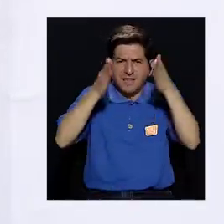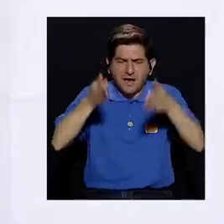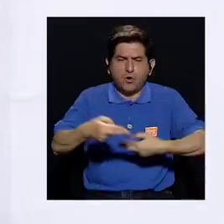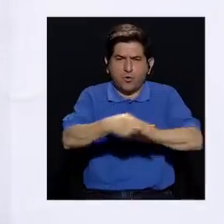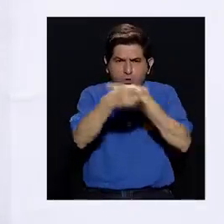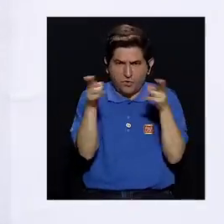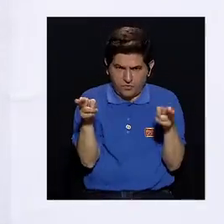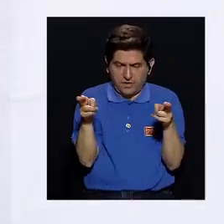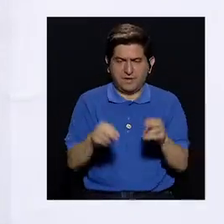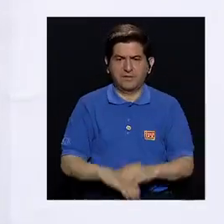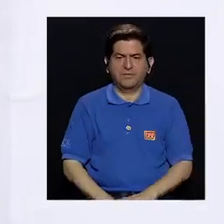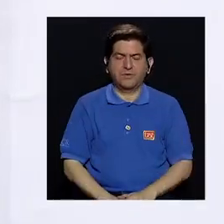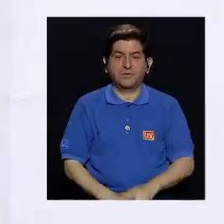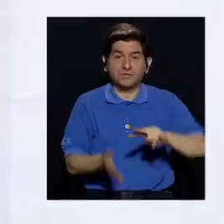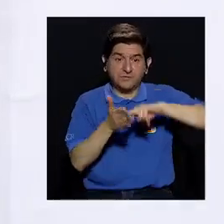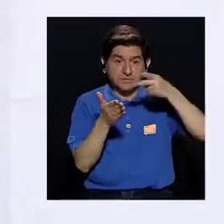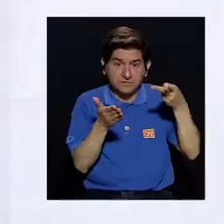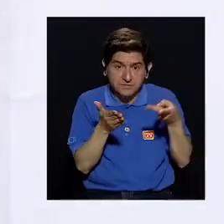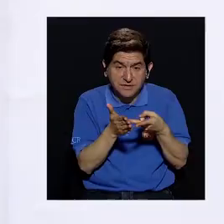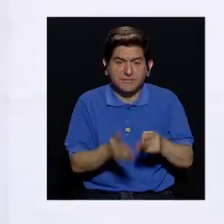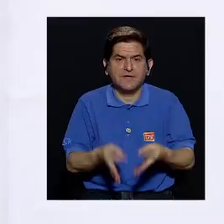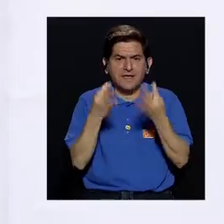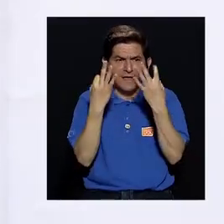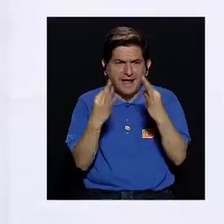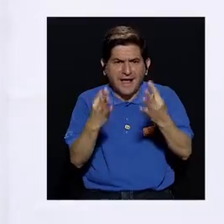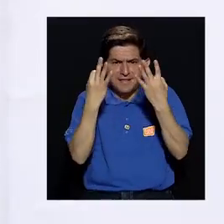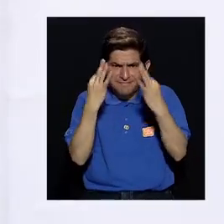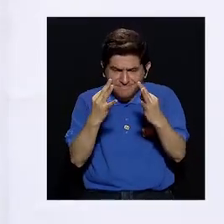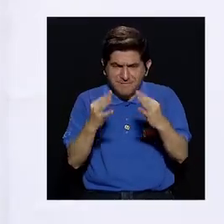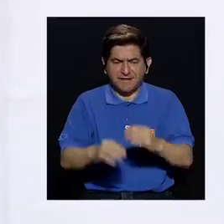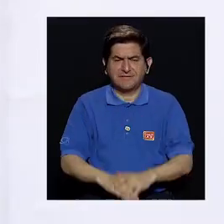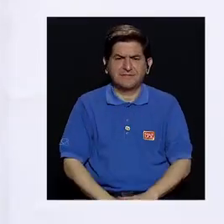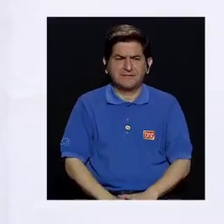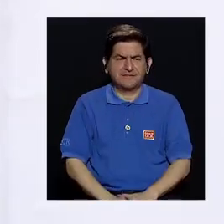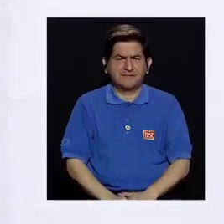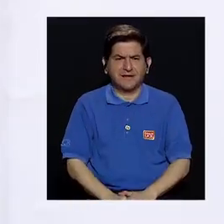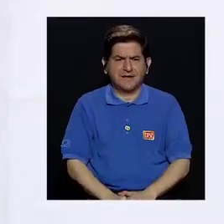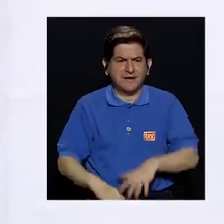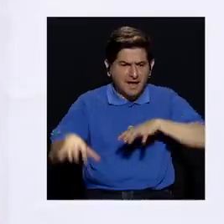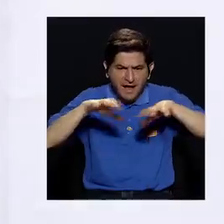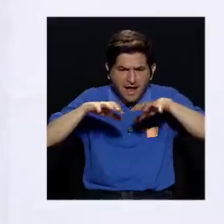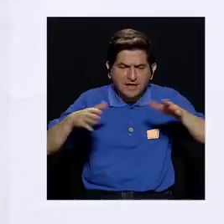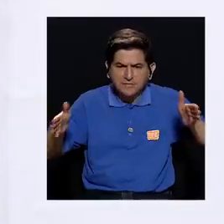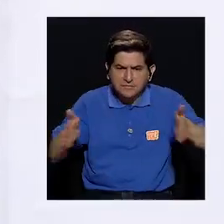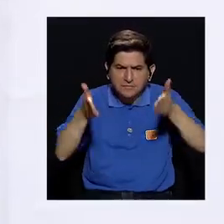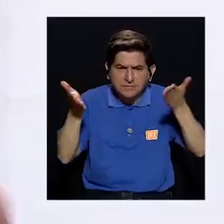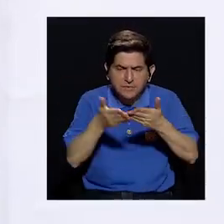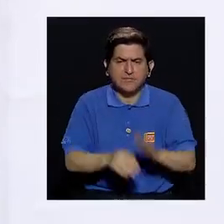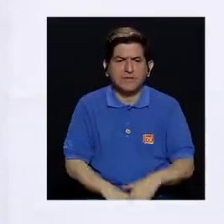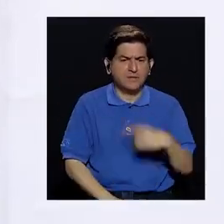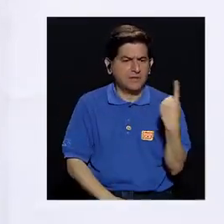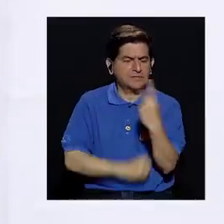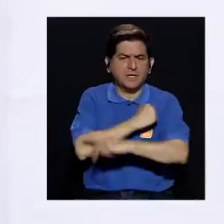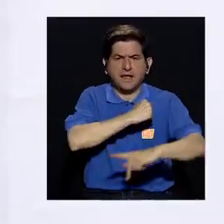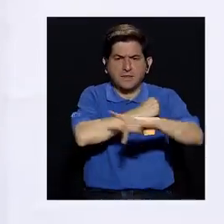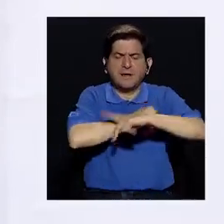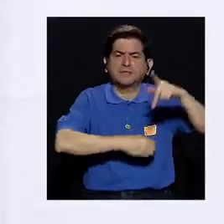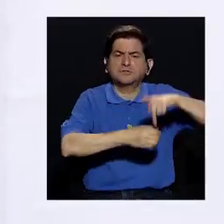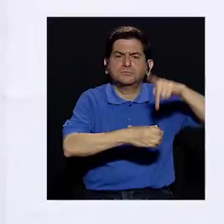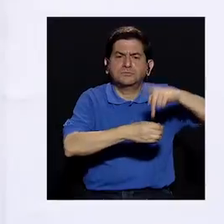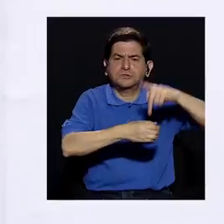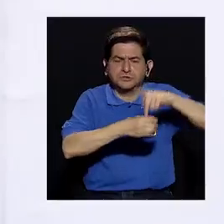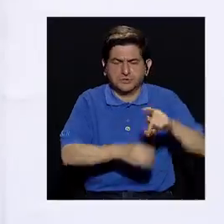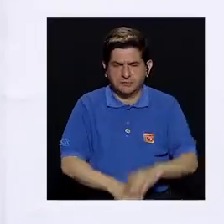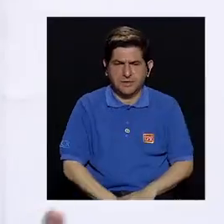coordinadora originado el coordinador regional sería tratar de hacer actividades en donde cada uno de los países